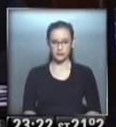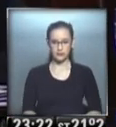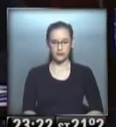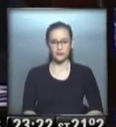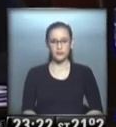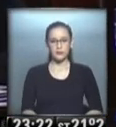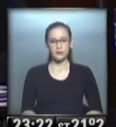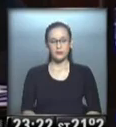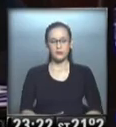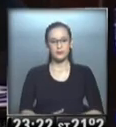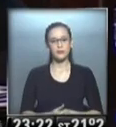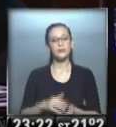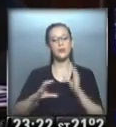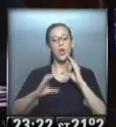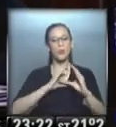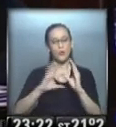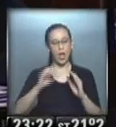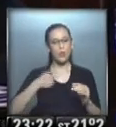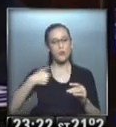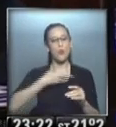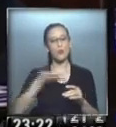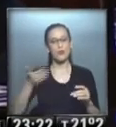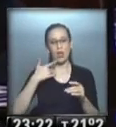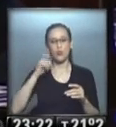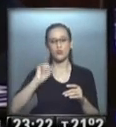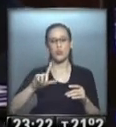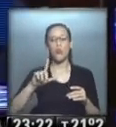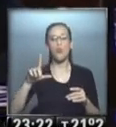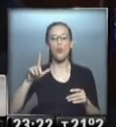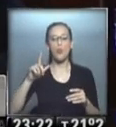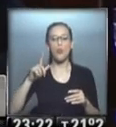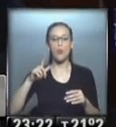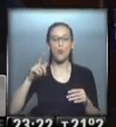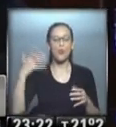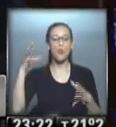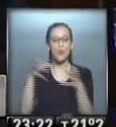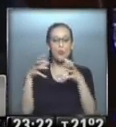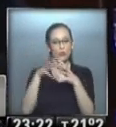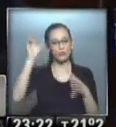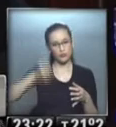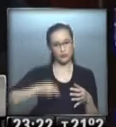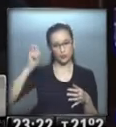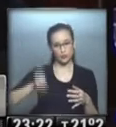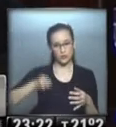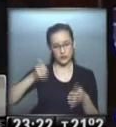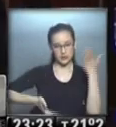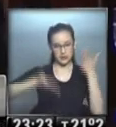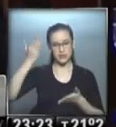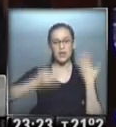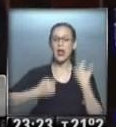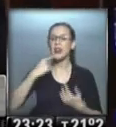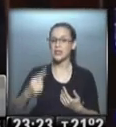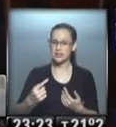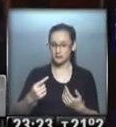A través de un comunicado publicado en el Centro de Información Judicial, la Corte Suprema de Justicia aclaró que sus